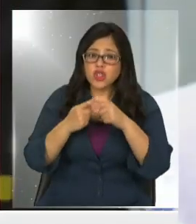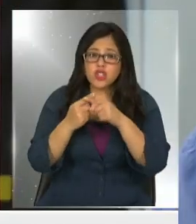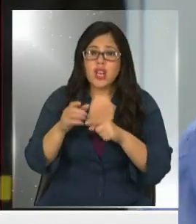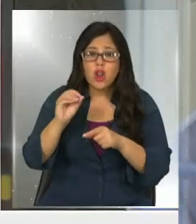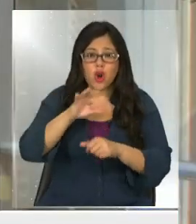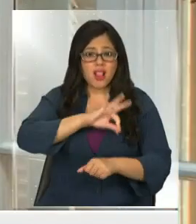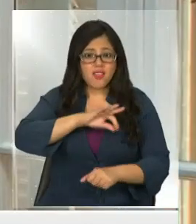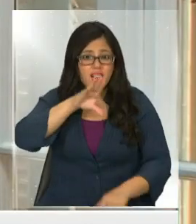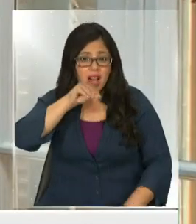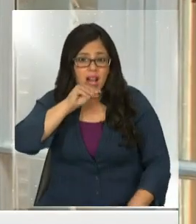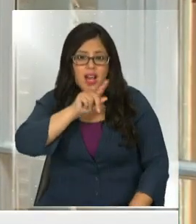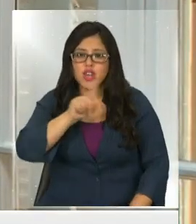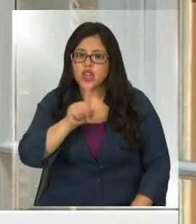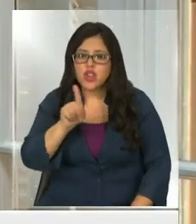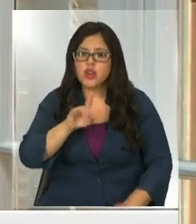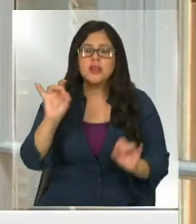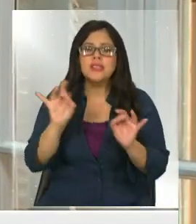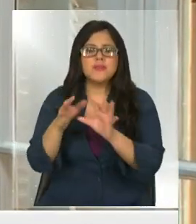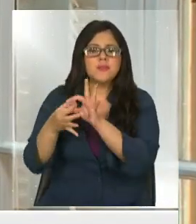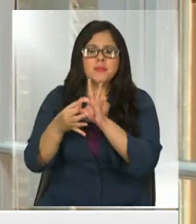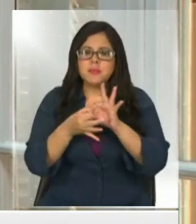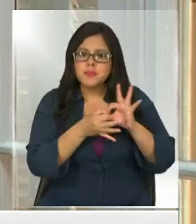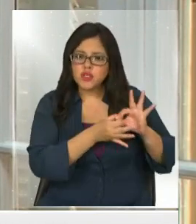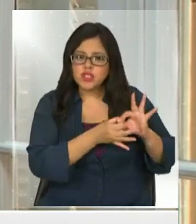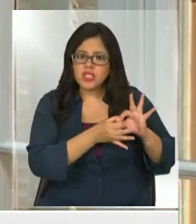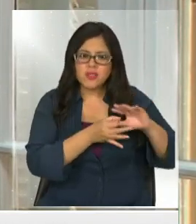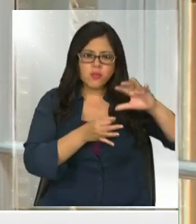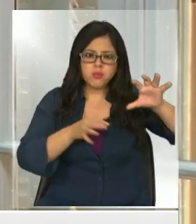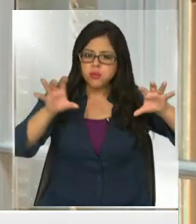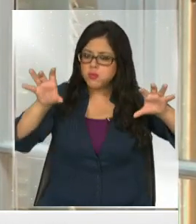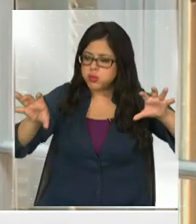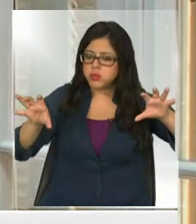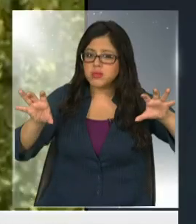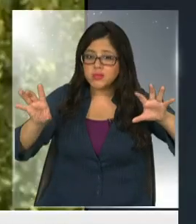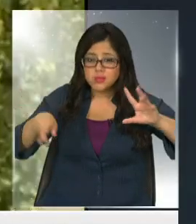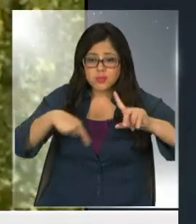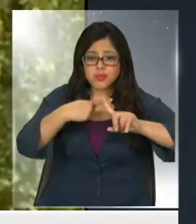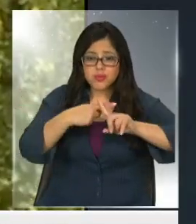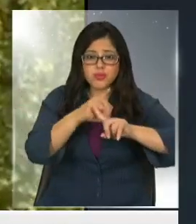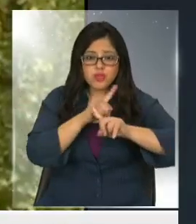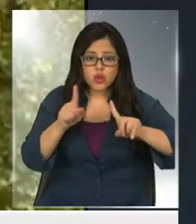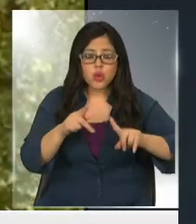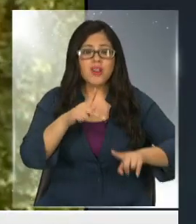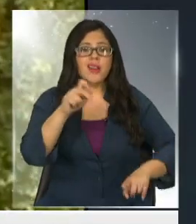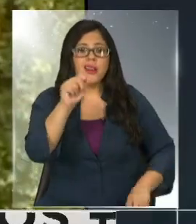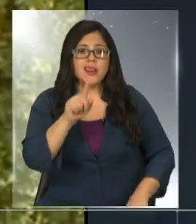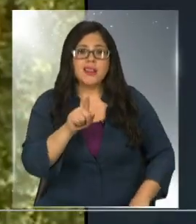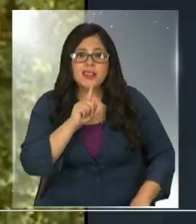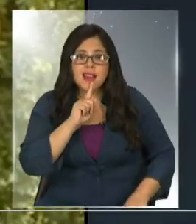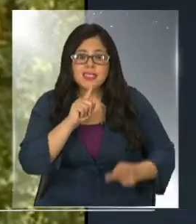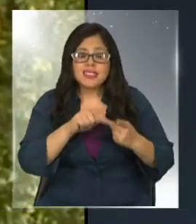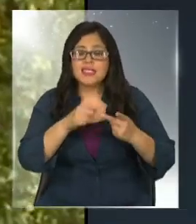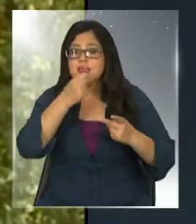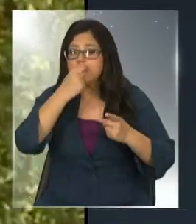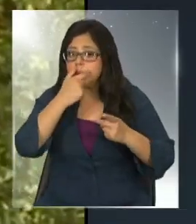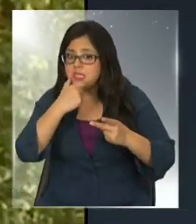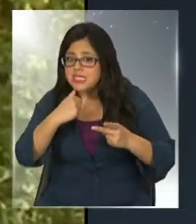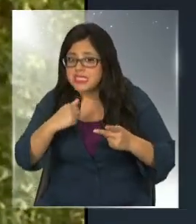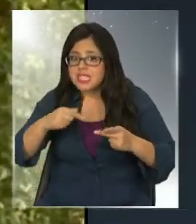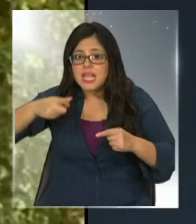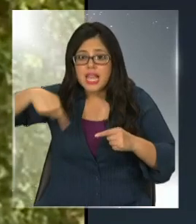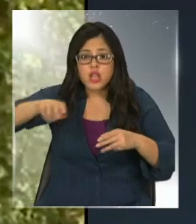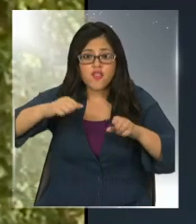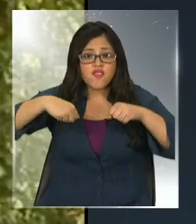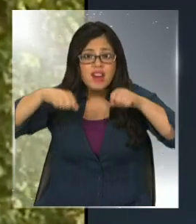del bancoestado sino de él porque los extremos no son la opción josé antonio a casa y sichel saben que no ganan